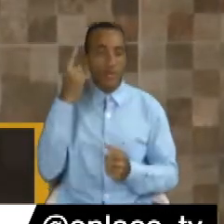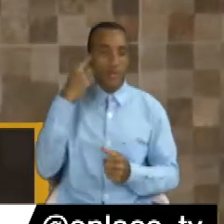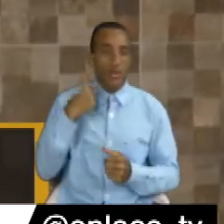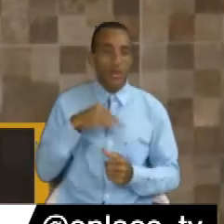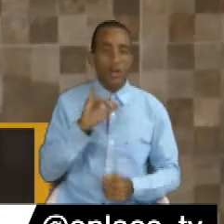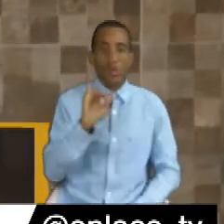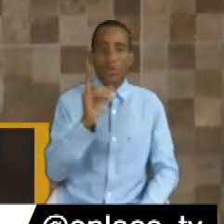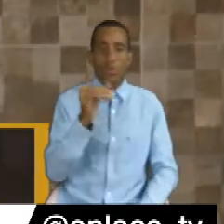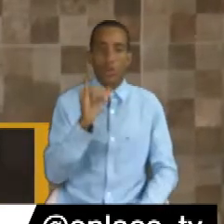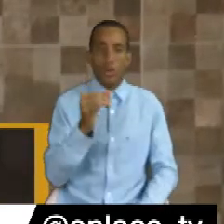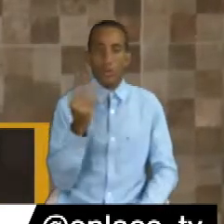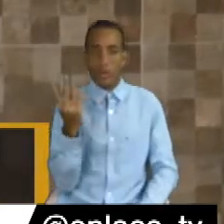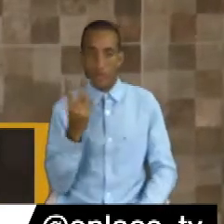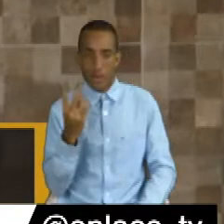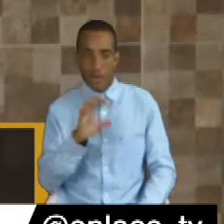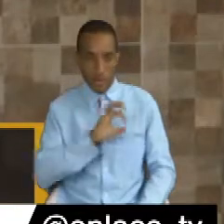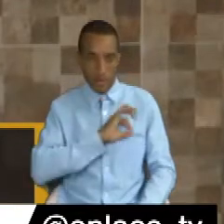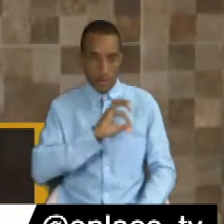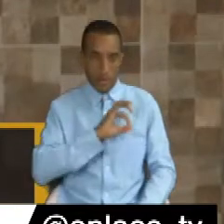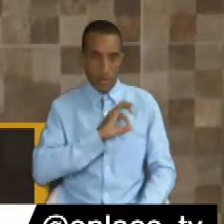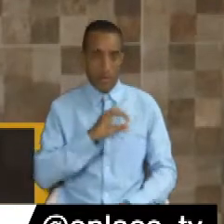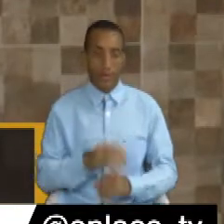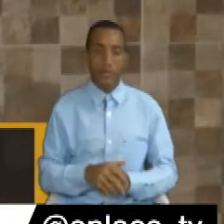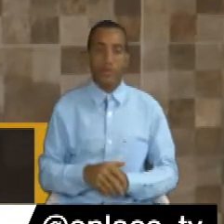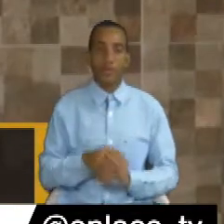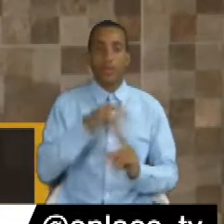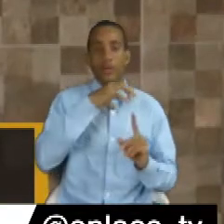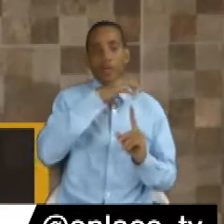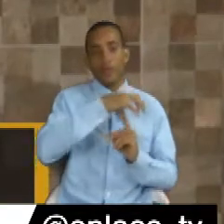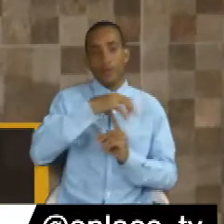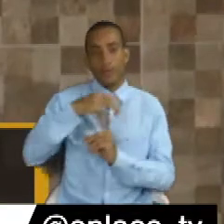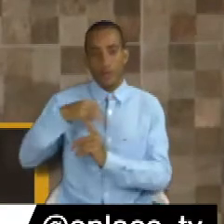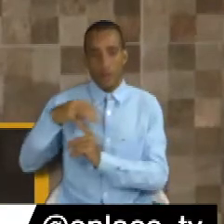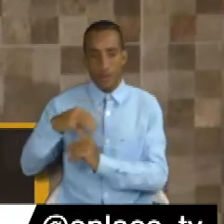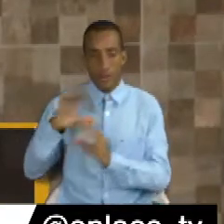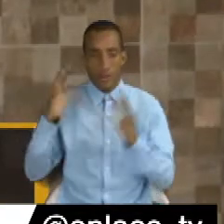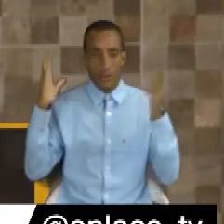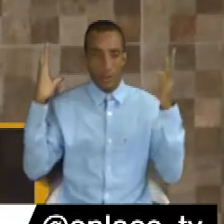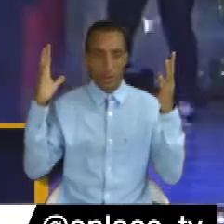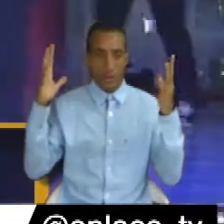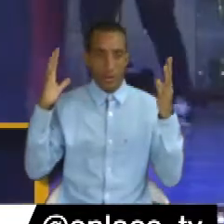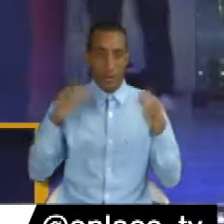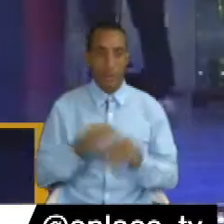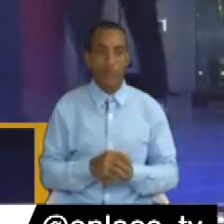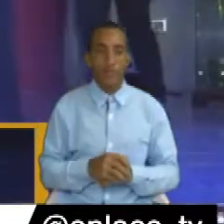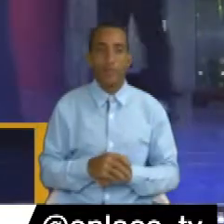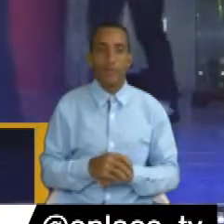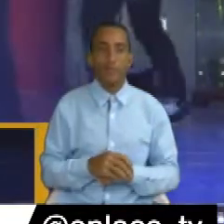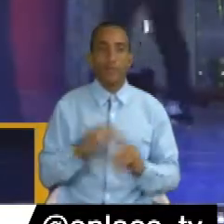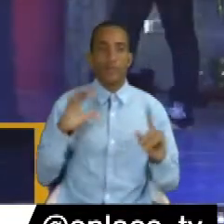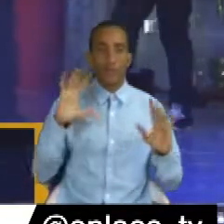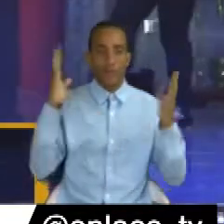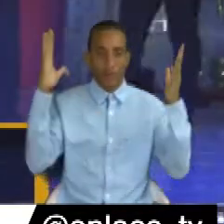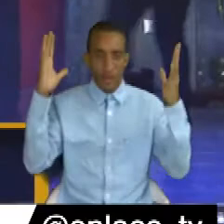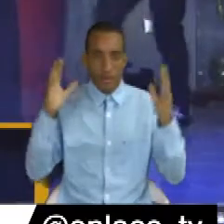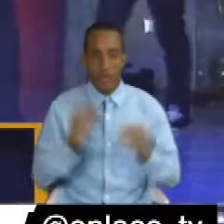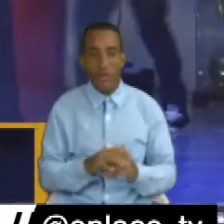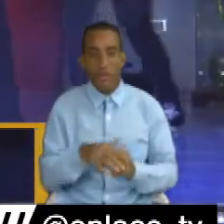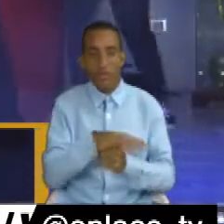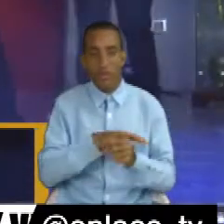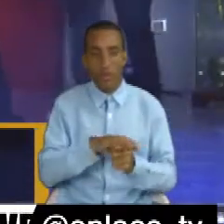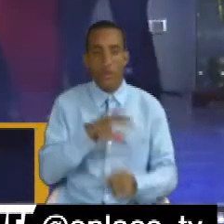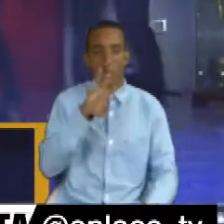jueves, viernes y sábado para el festival de teatro por parejas, pequeño formato, en el barrio 9 de abril,